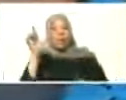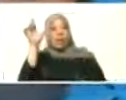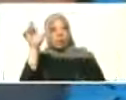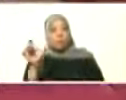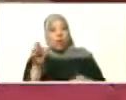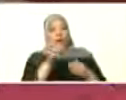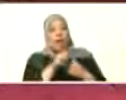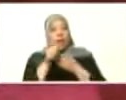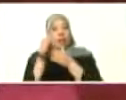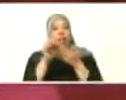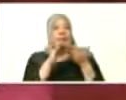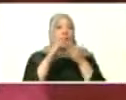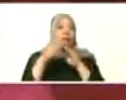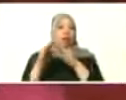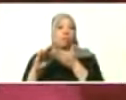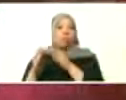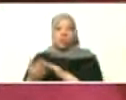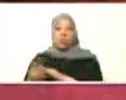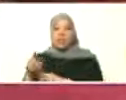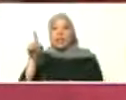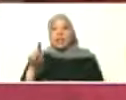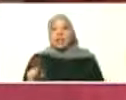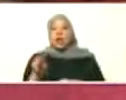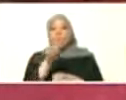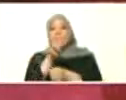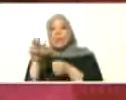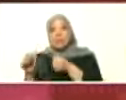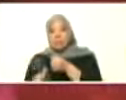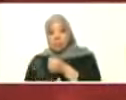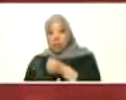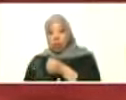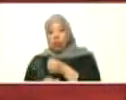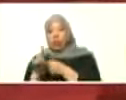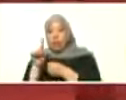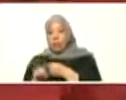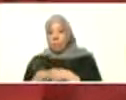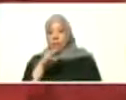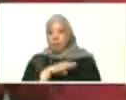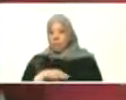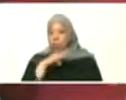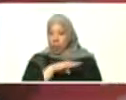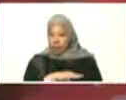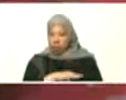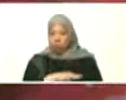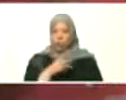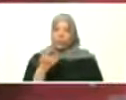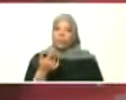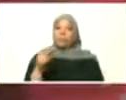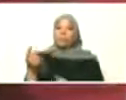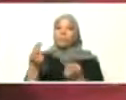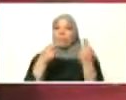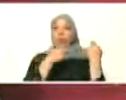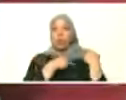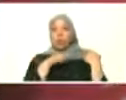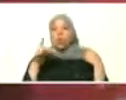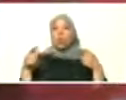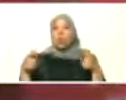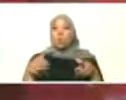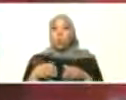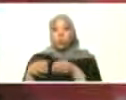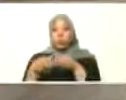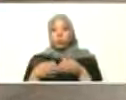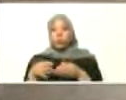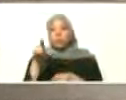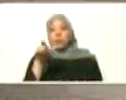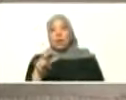líder de la comunidad. Está el viceministro Pedro Díaz y la directora, la Autoridad Única de Educación, Rosa